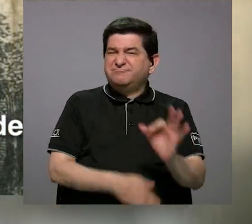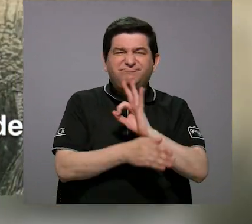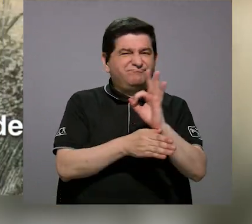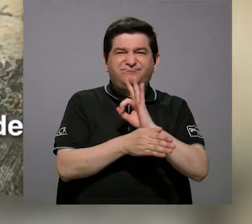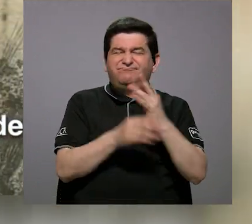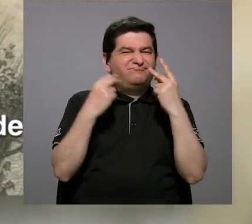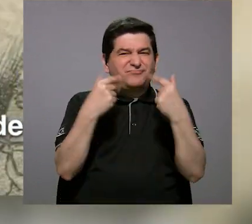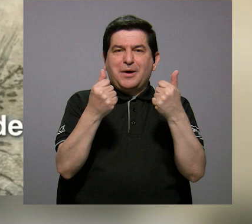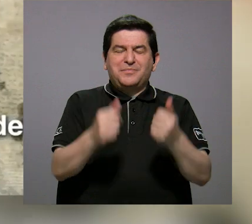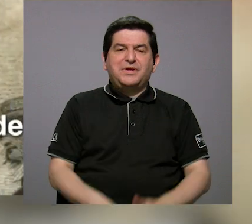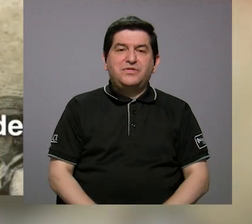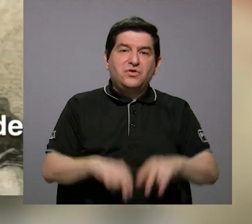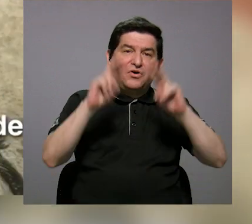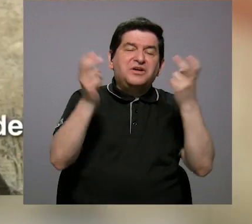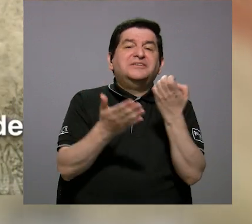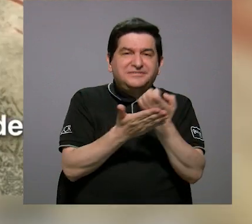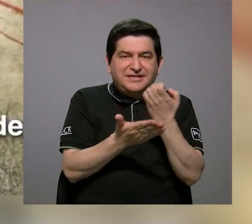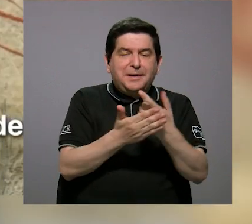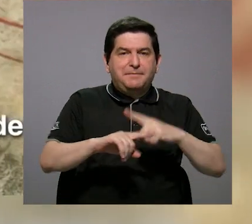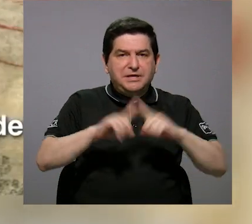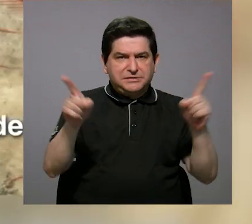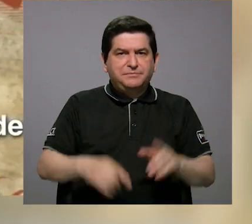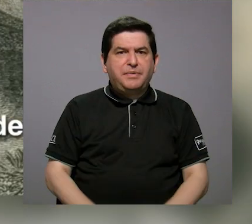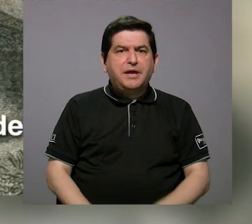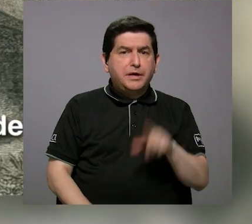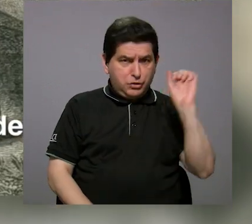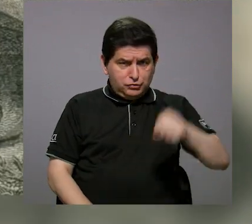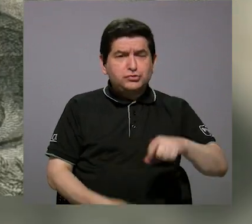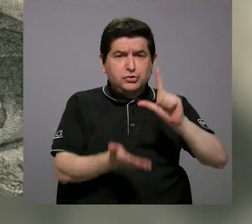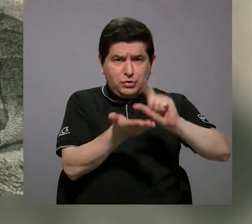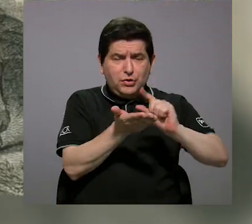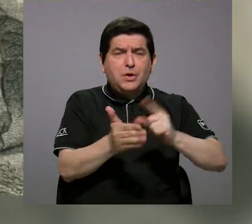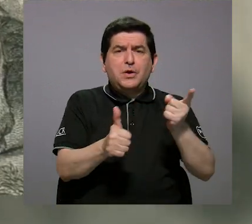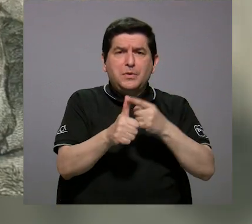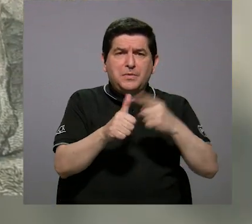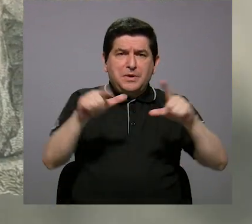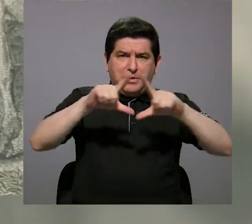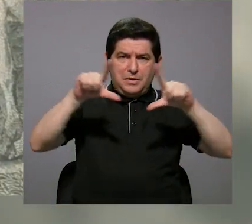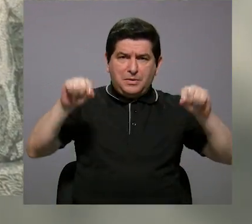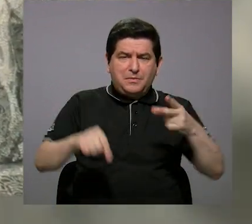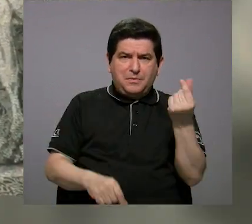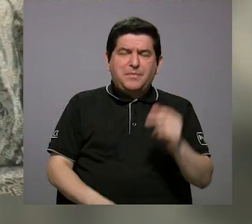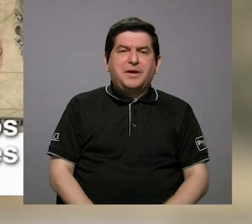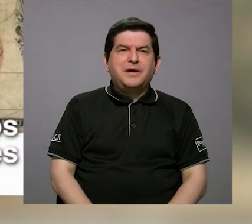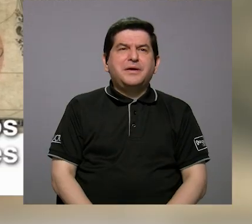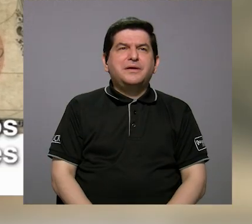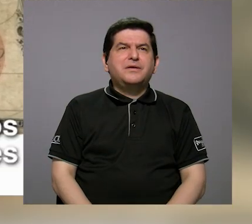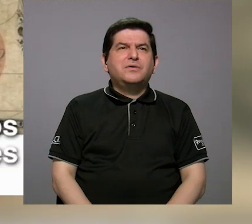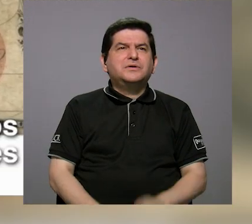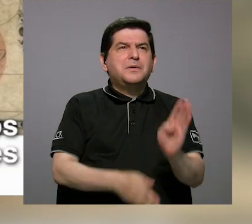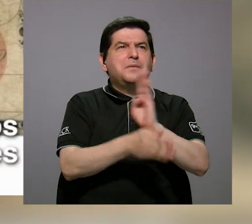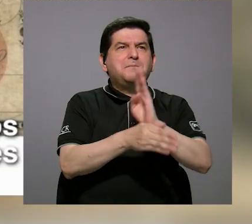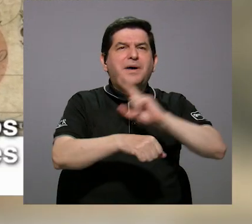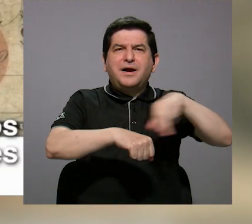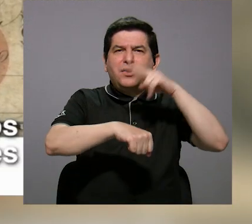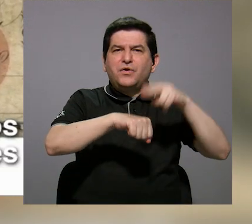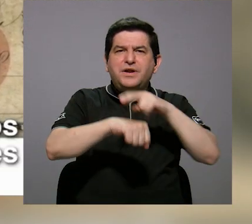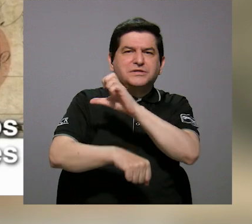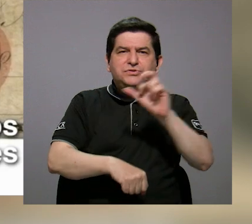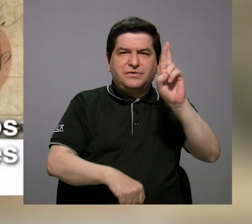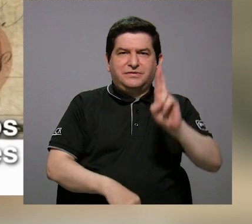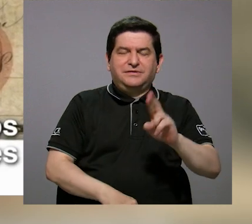fracasó rápidamente por temas económicos, pero que emitió los primeros billetes que conocemos, que se llamó Banco